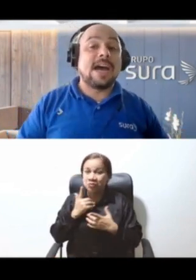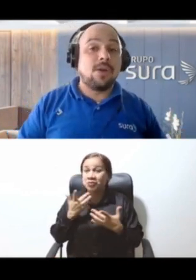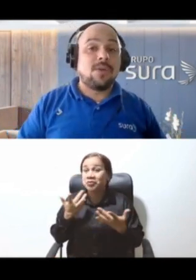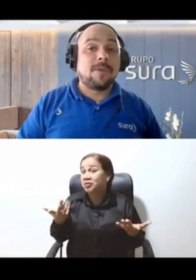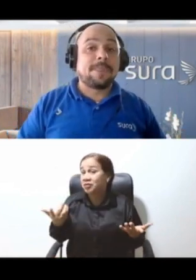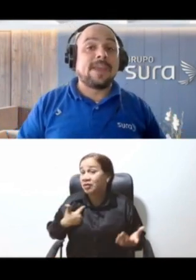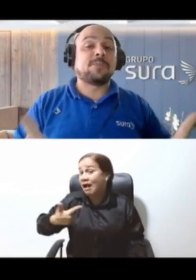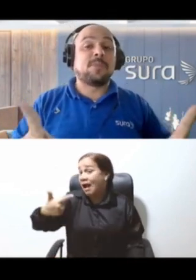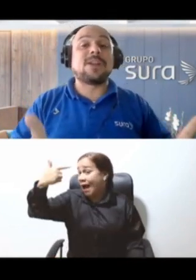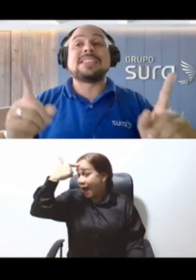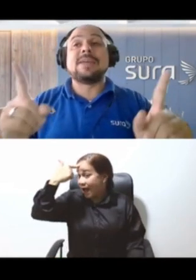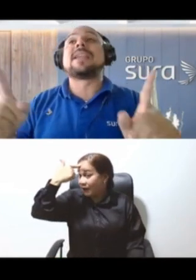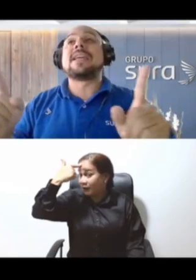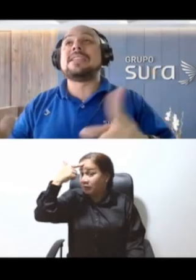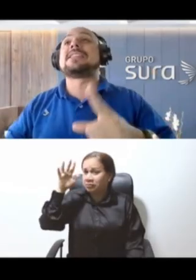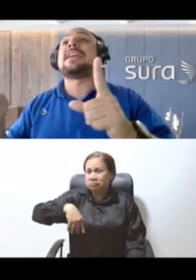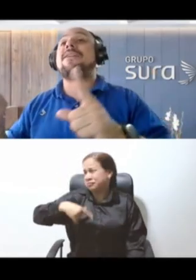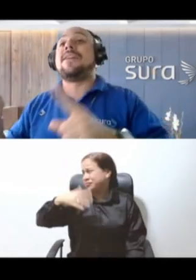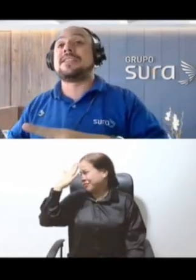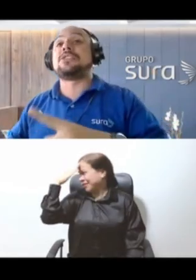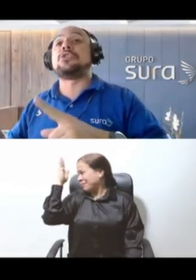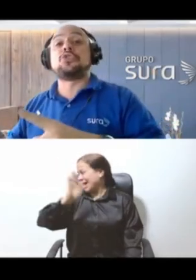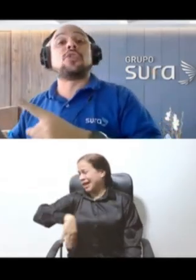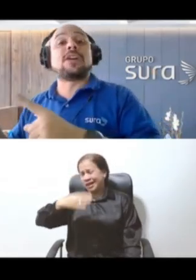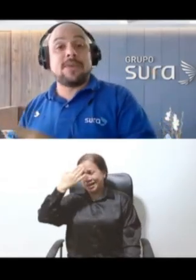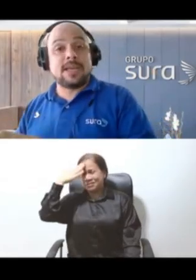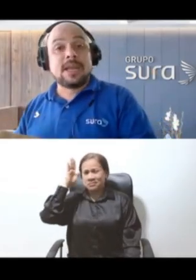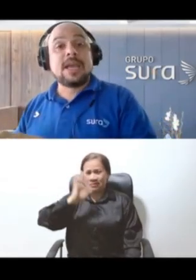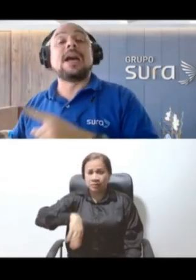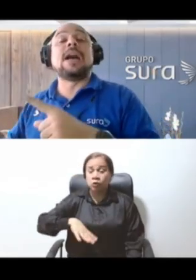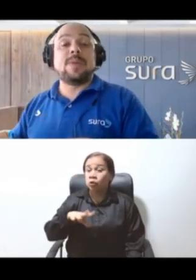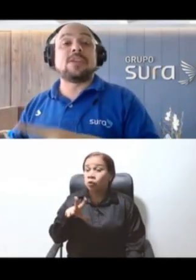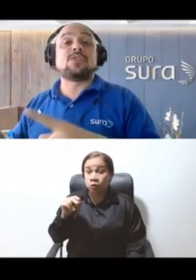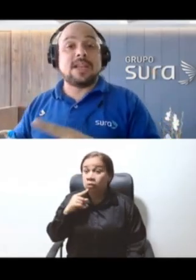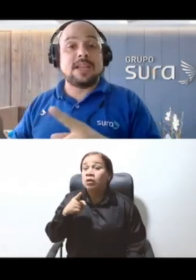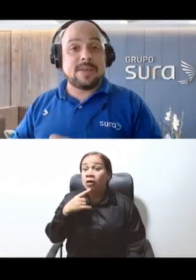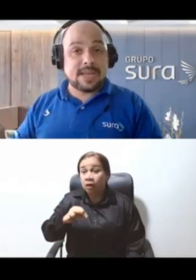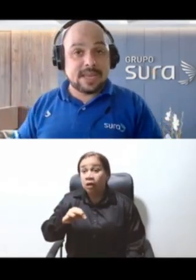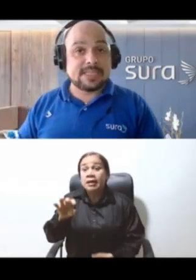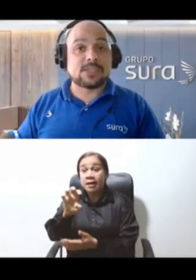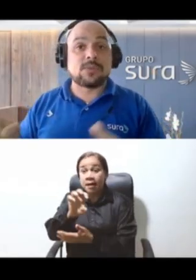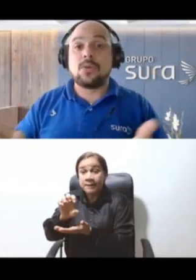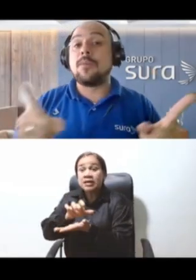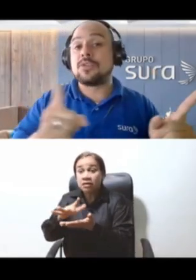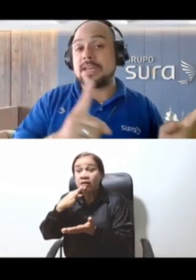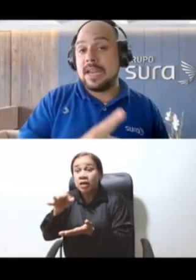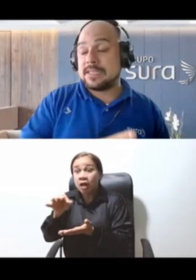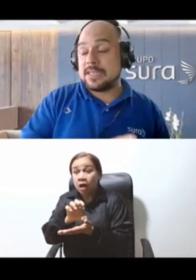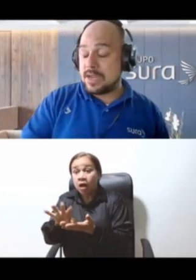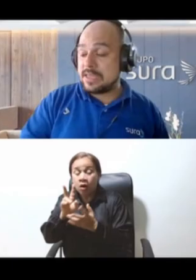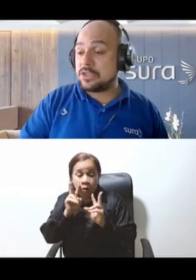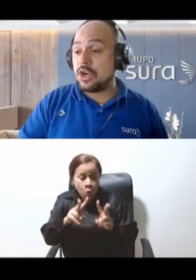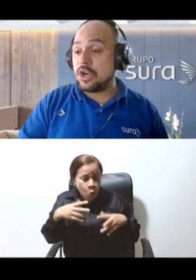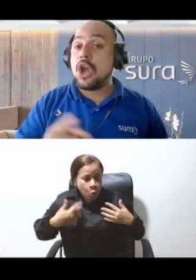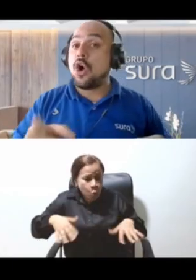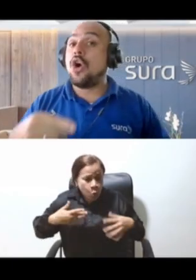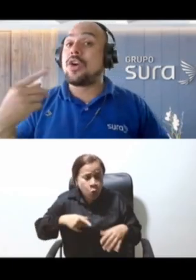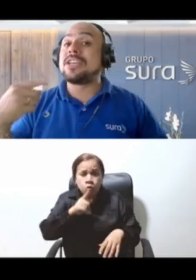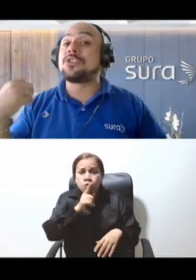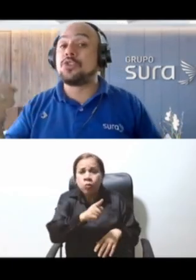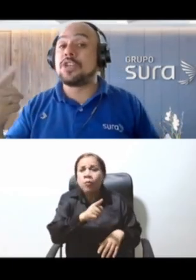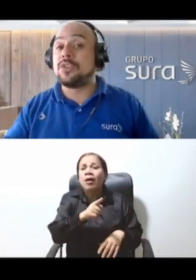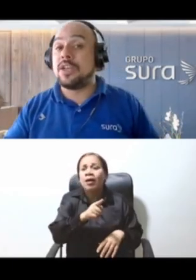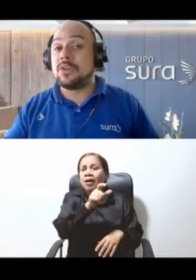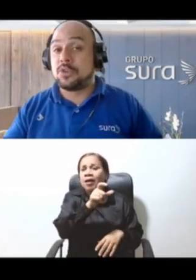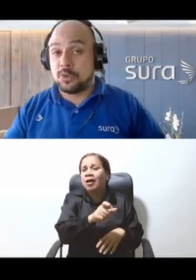ser exagerado, es por las emergencias que a veces nos toca ver al personal de emergencias cuando vamos a realizar una atención